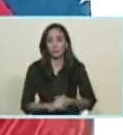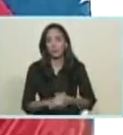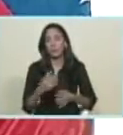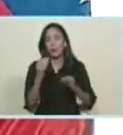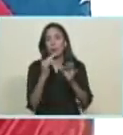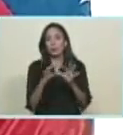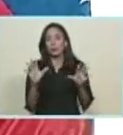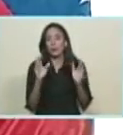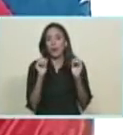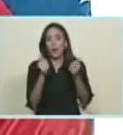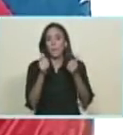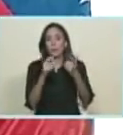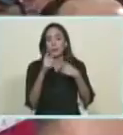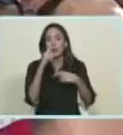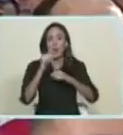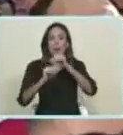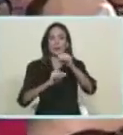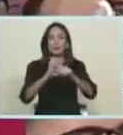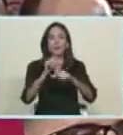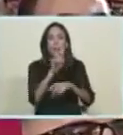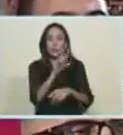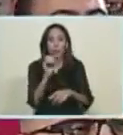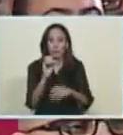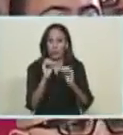que apenas empezando el siglo XX,